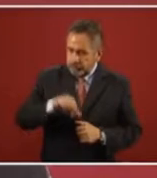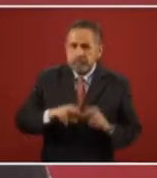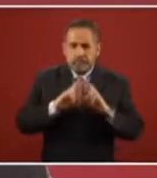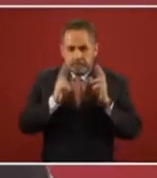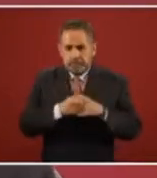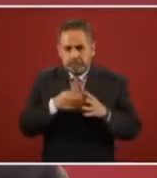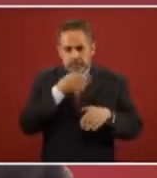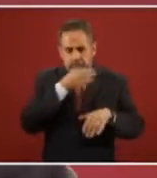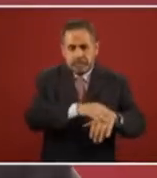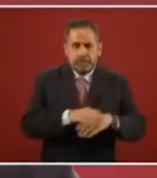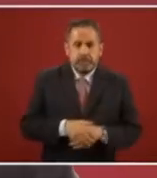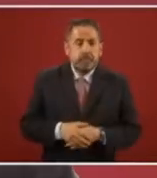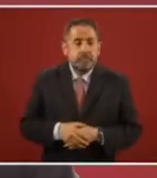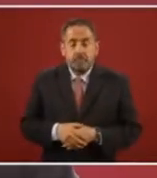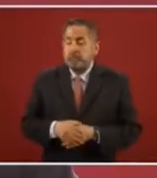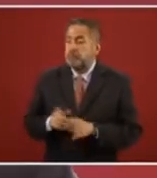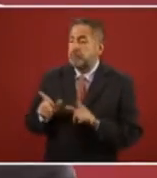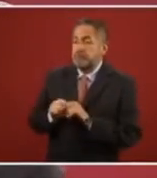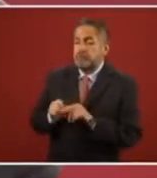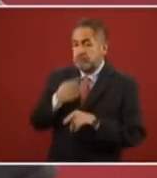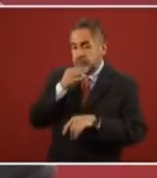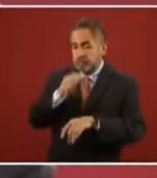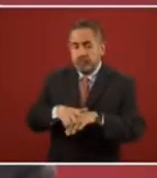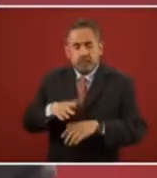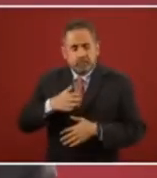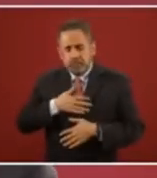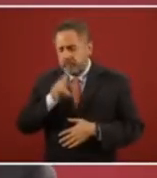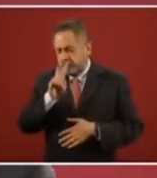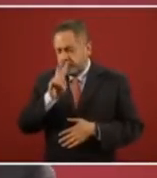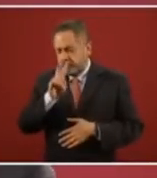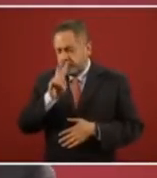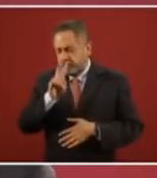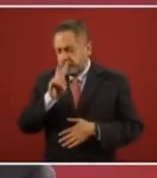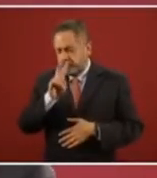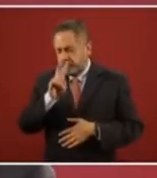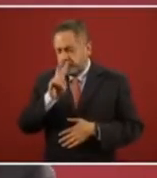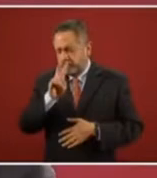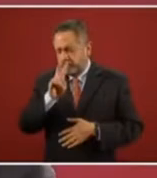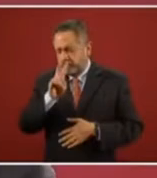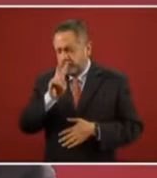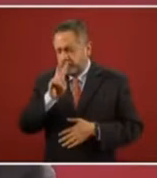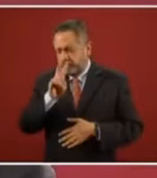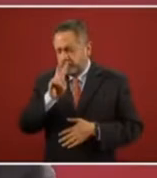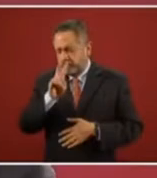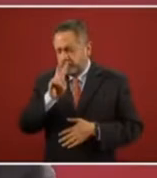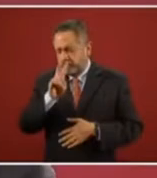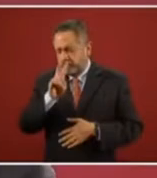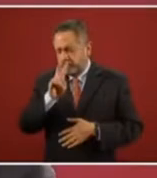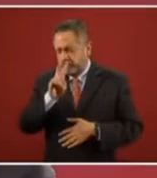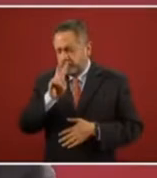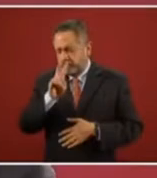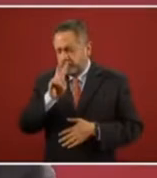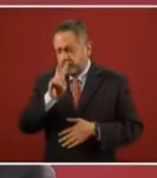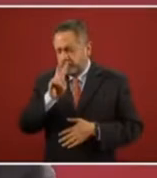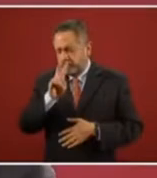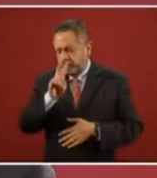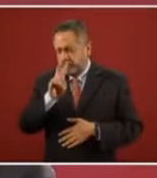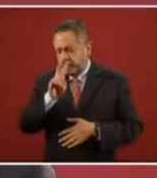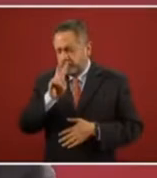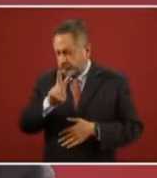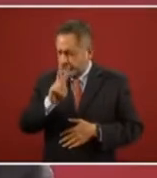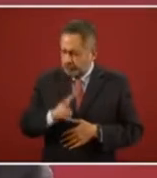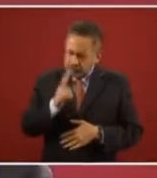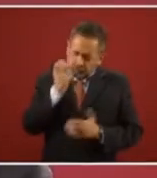el único del 15 de mayo